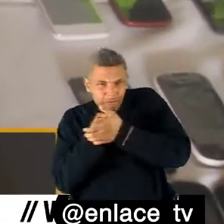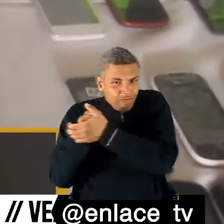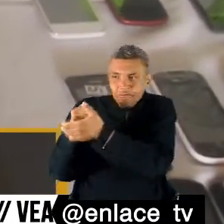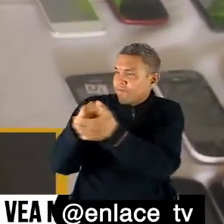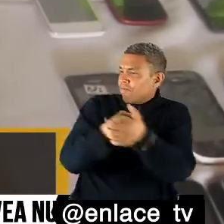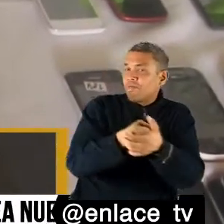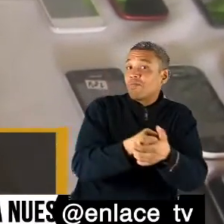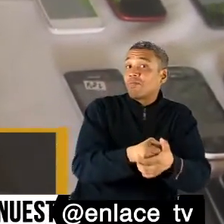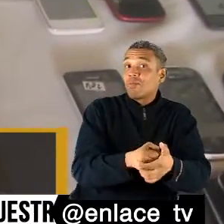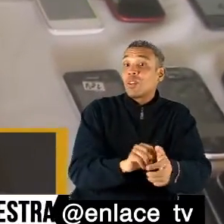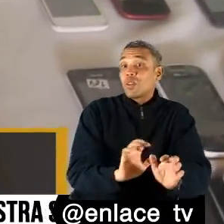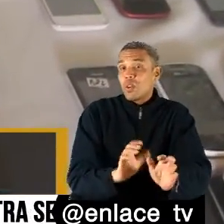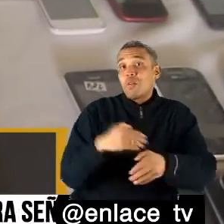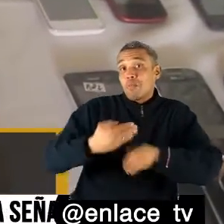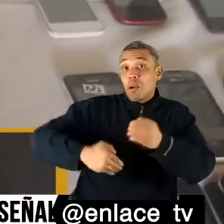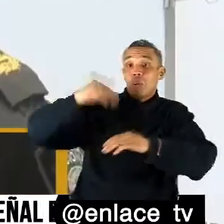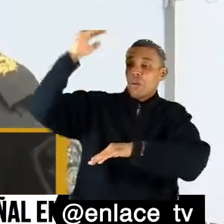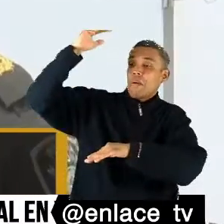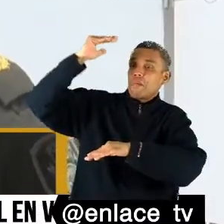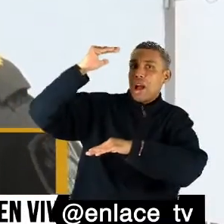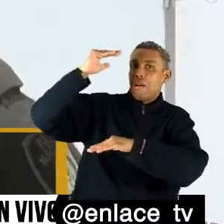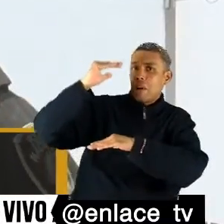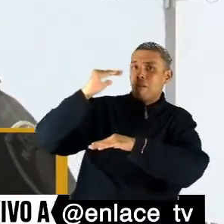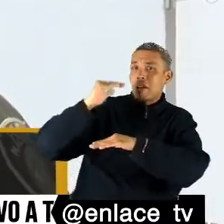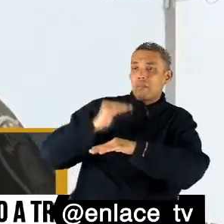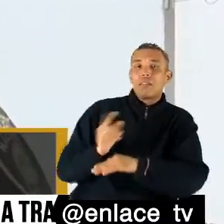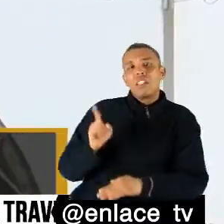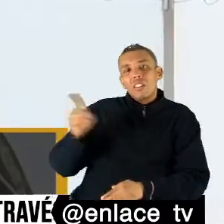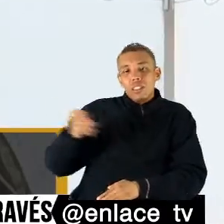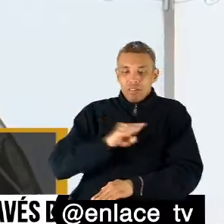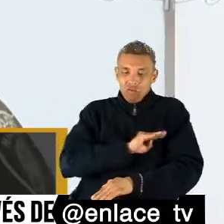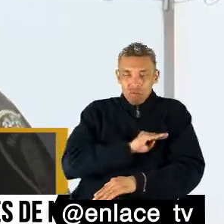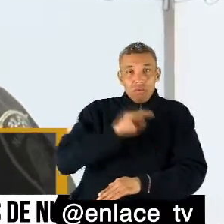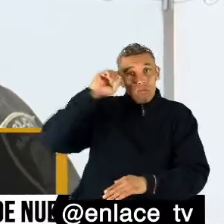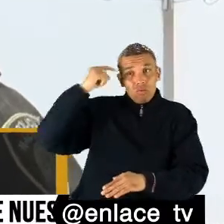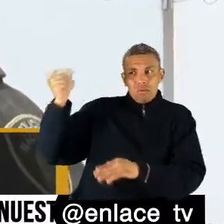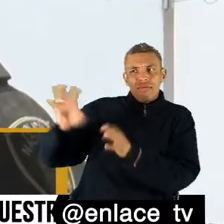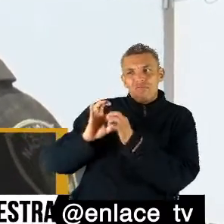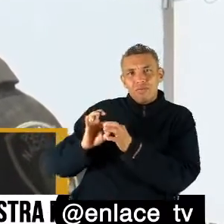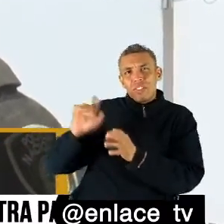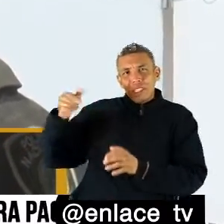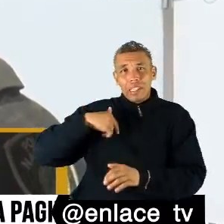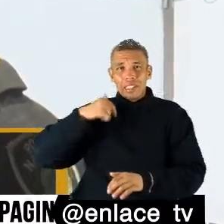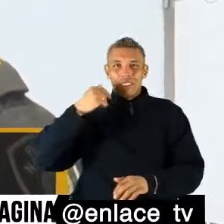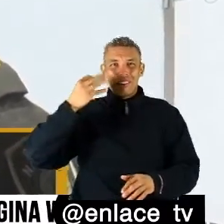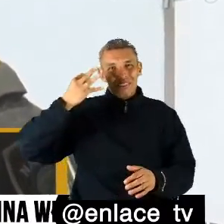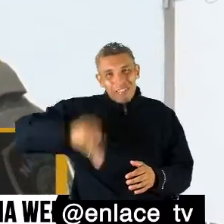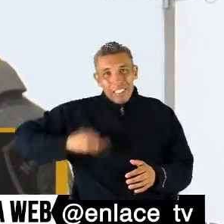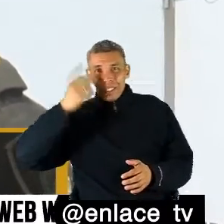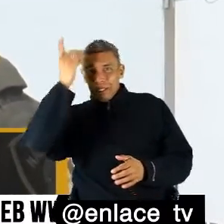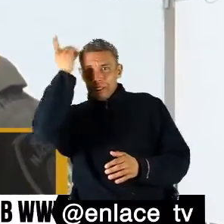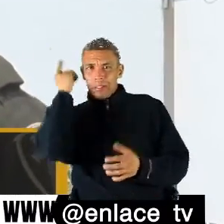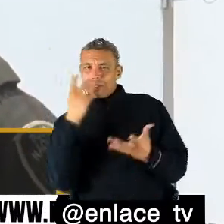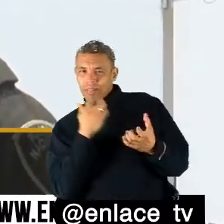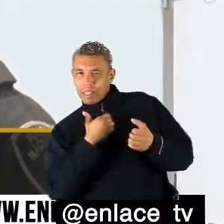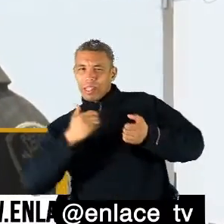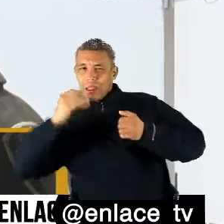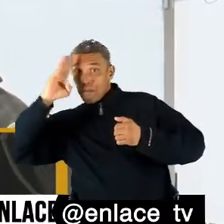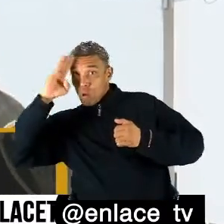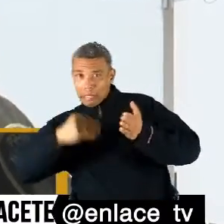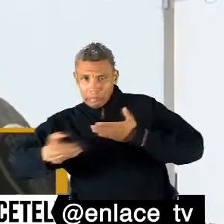reduciendo. Estamos trabajando fuertemente con la Alcaldía Municipal a través del programa Barranca Bermeja Comunidad Segura, Limpia y en Paz, que ha